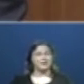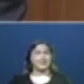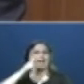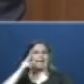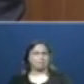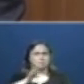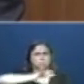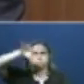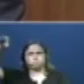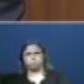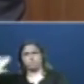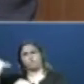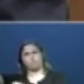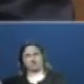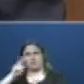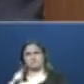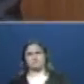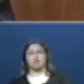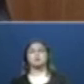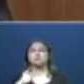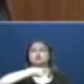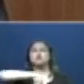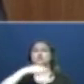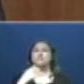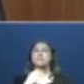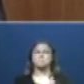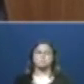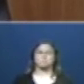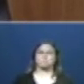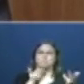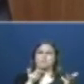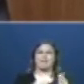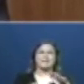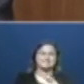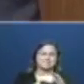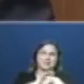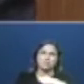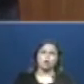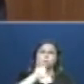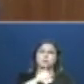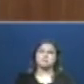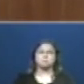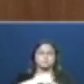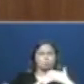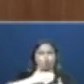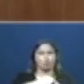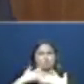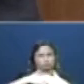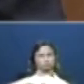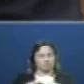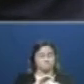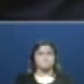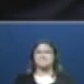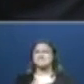deslocalizaciones industriales también se debe revitalizar el sector de la cogeneración vinculado a los procesos industriales tan